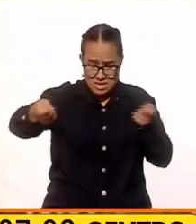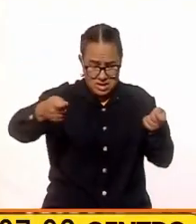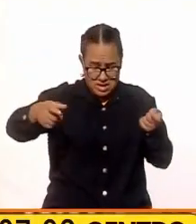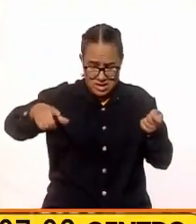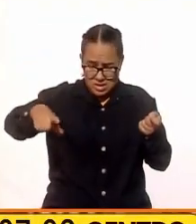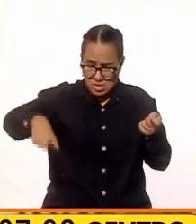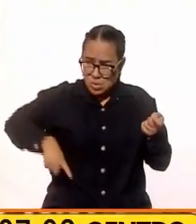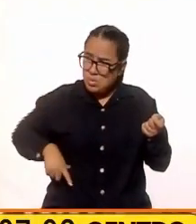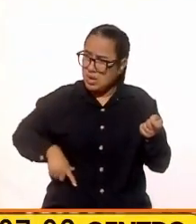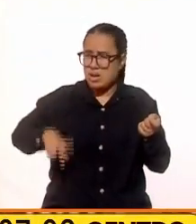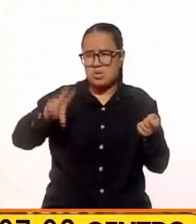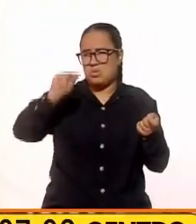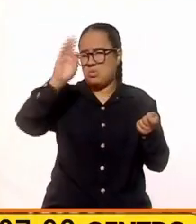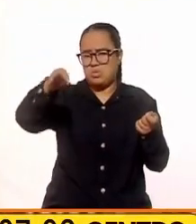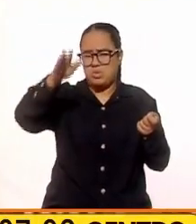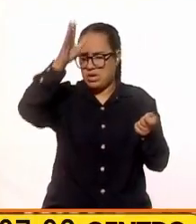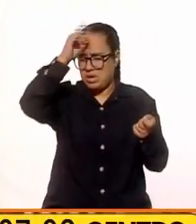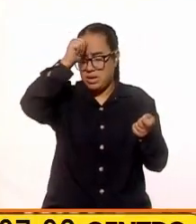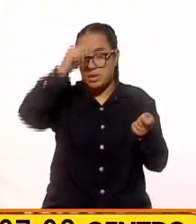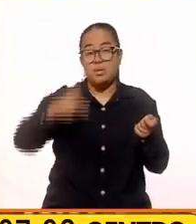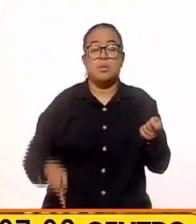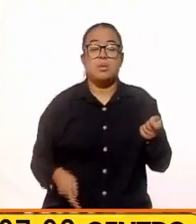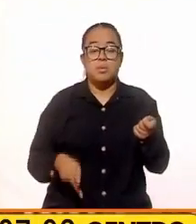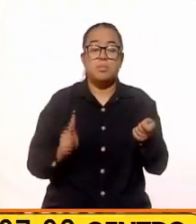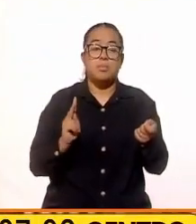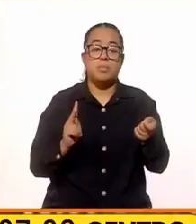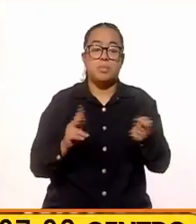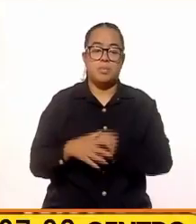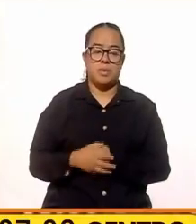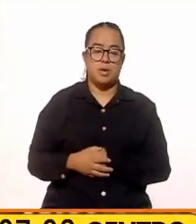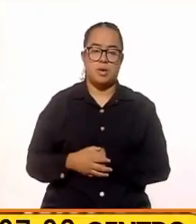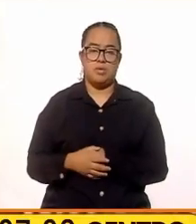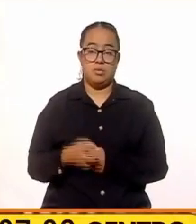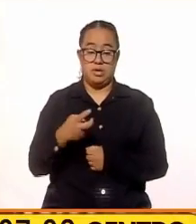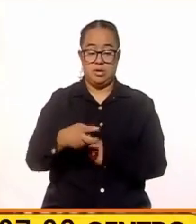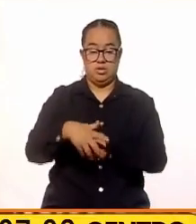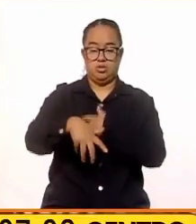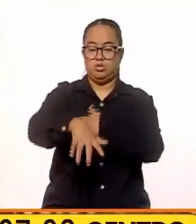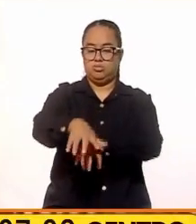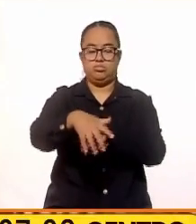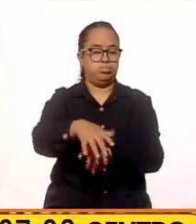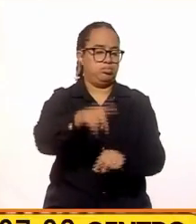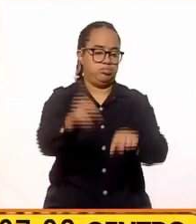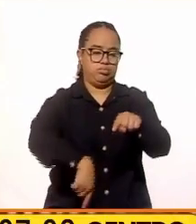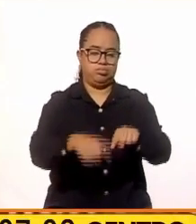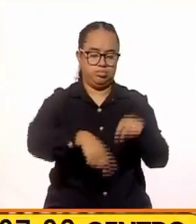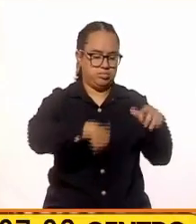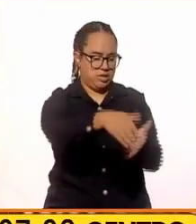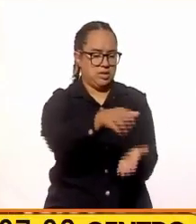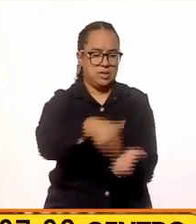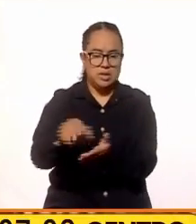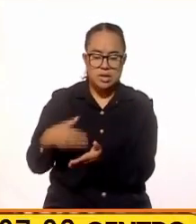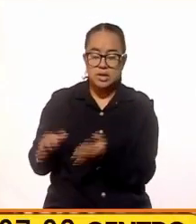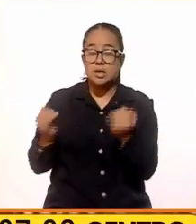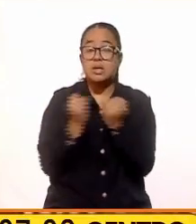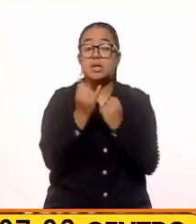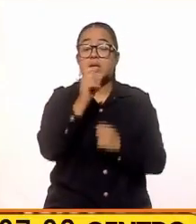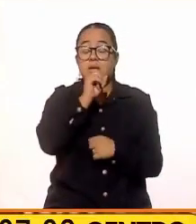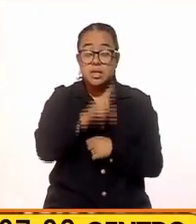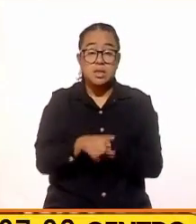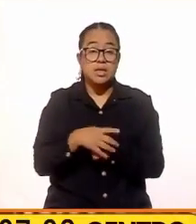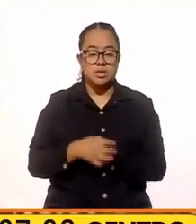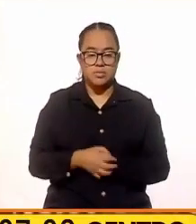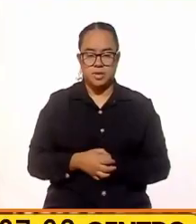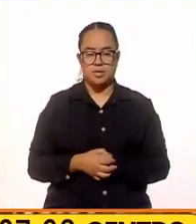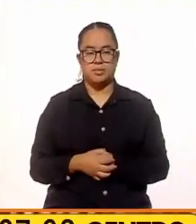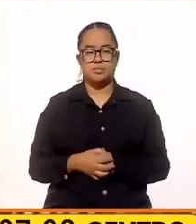de Donald Trump. Sin embargo, hemos visto la paralización de varias de estas movilizaciones y hemos visto también el impasse, en efecto, como